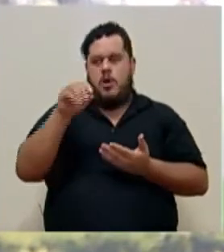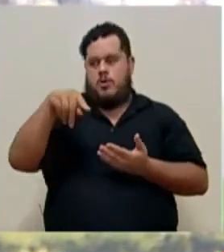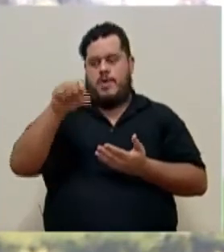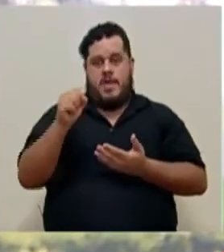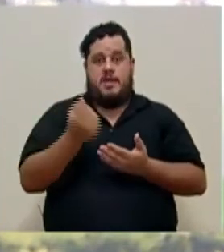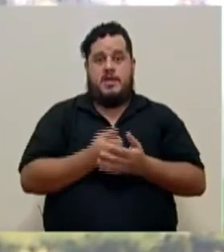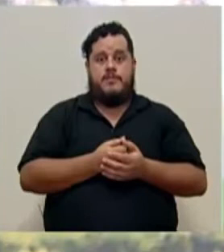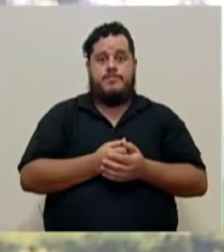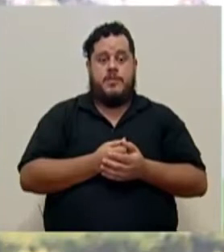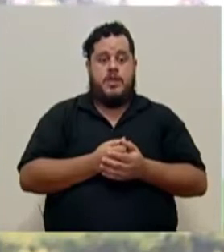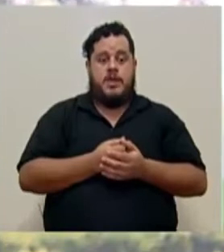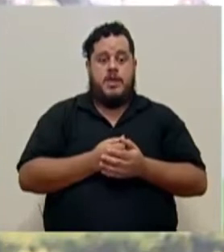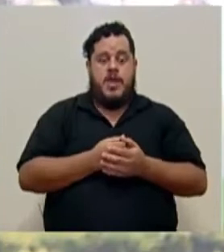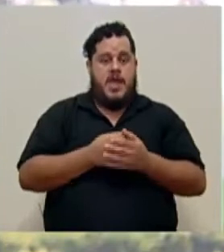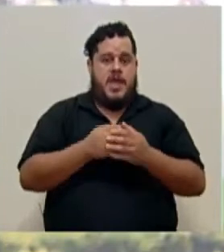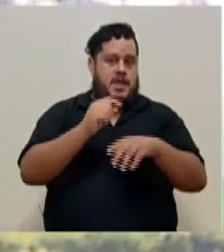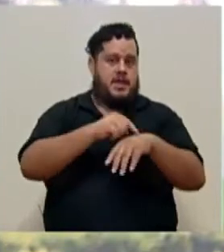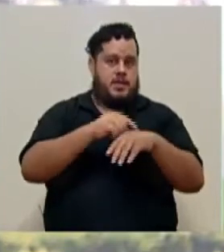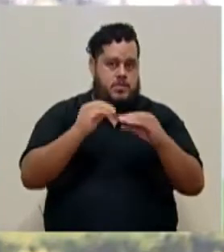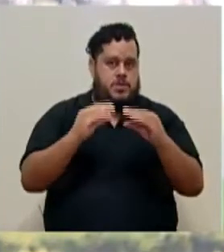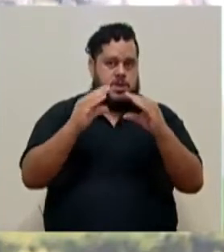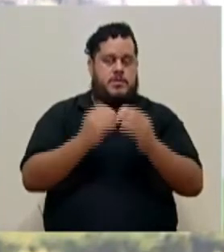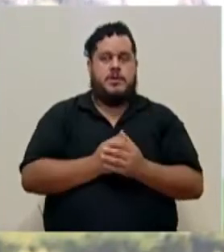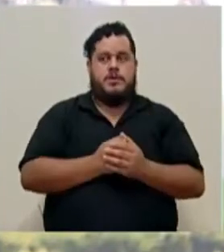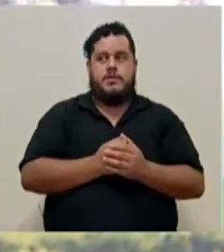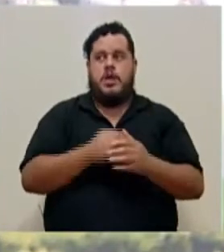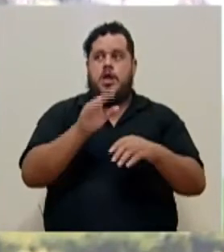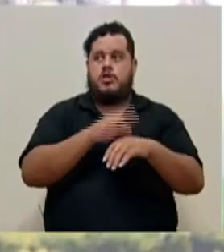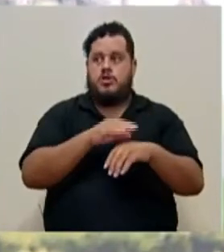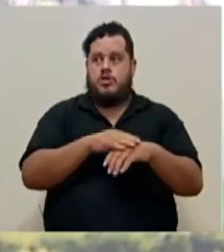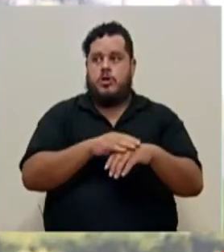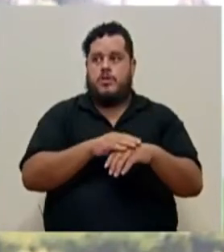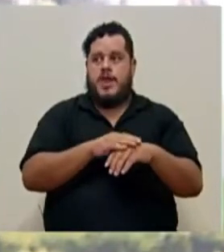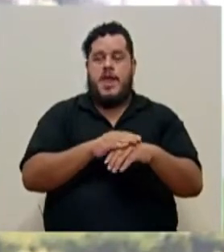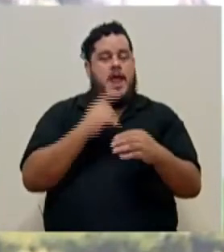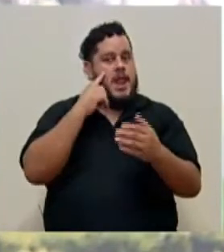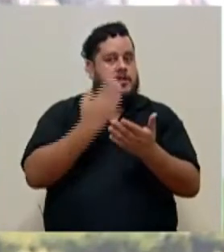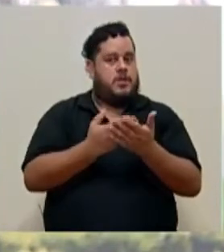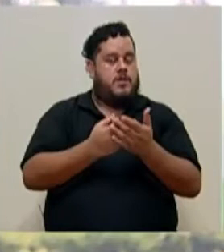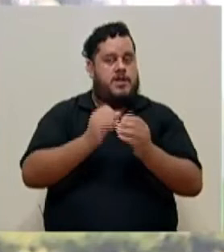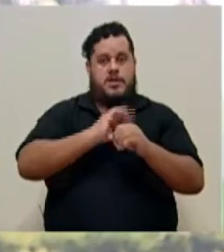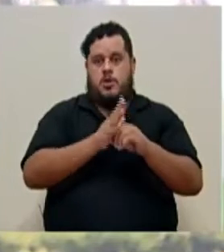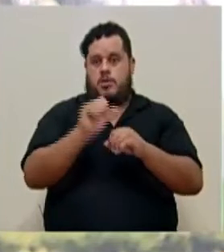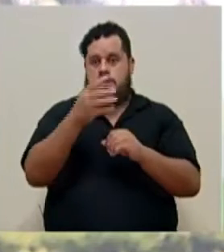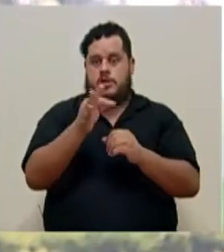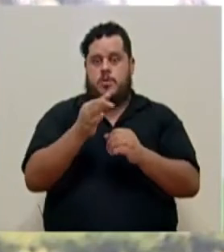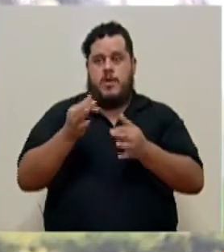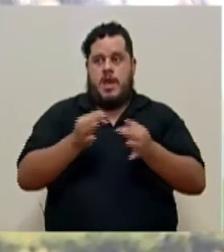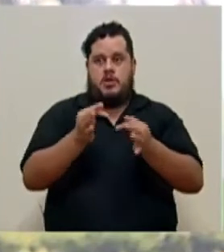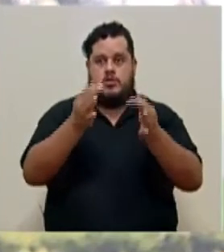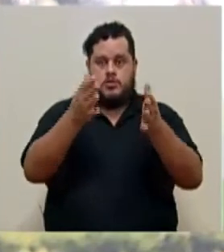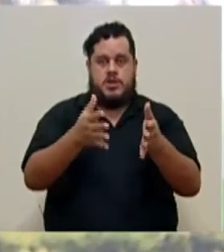realizó, bueno, durante el lapso de la mañana. Sobre las pruebas de COVID-19 a los turistas que